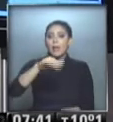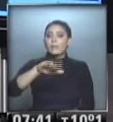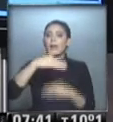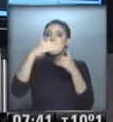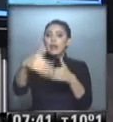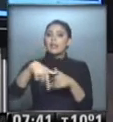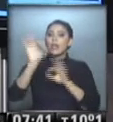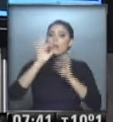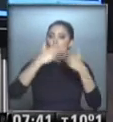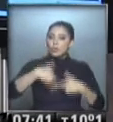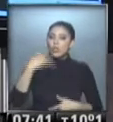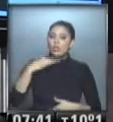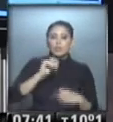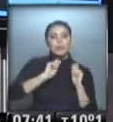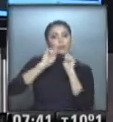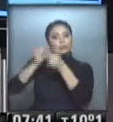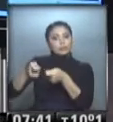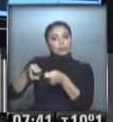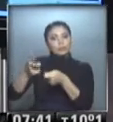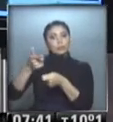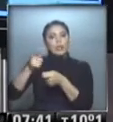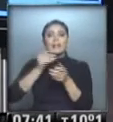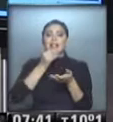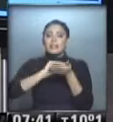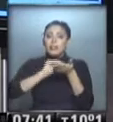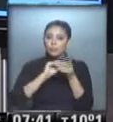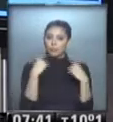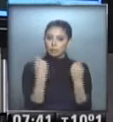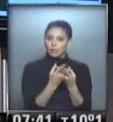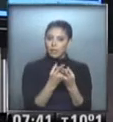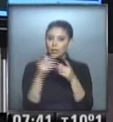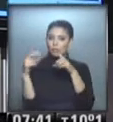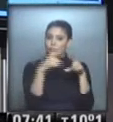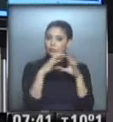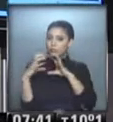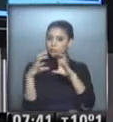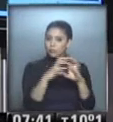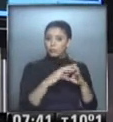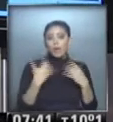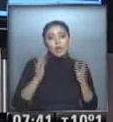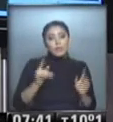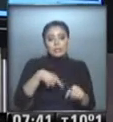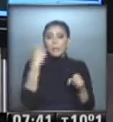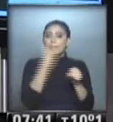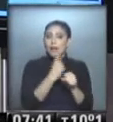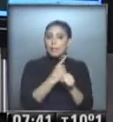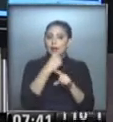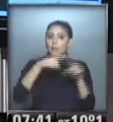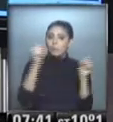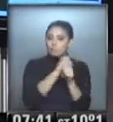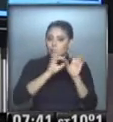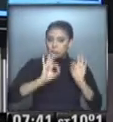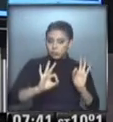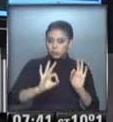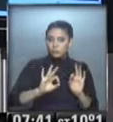que este proyecto llegue al recinto de la cámara de diputados para tener lo que se podría denominar la primera media sanción